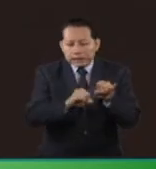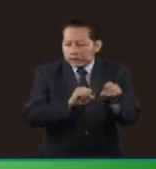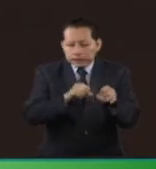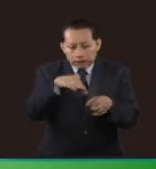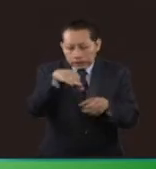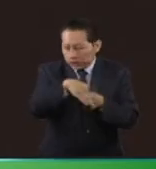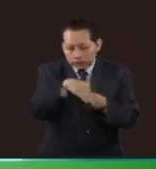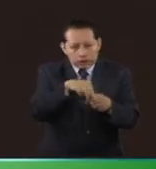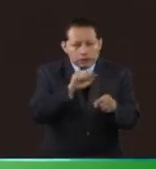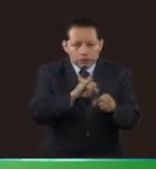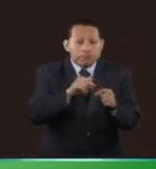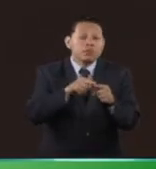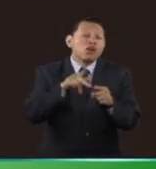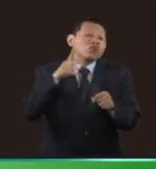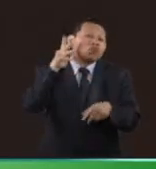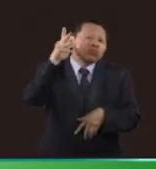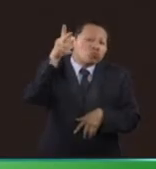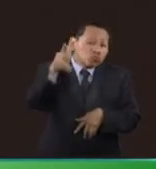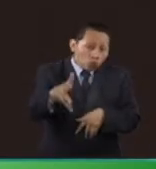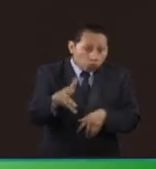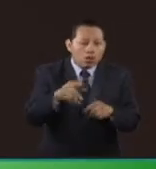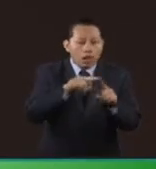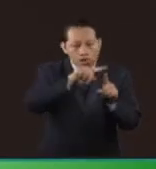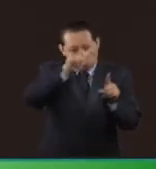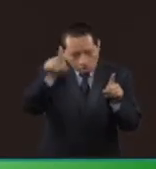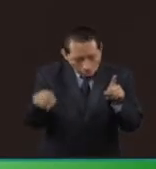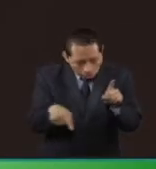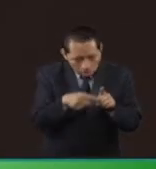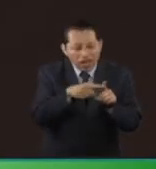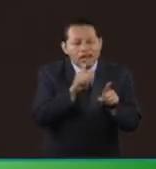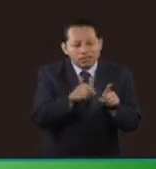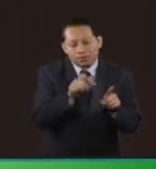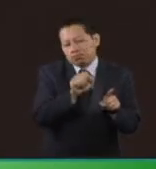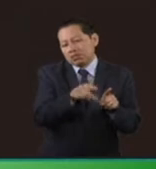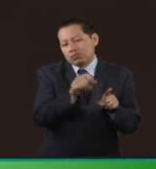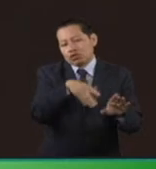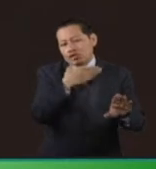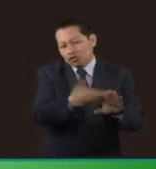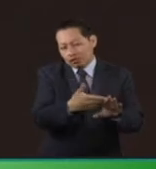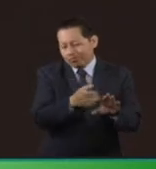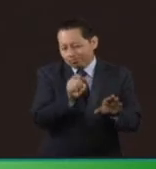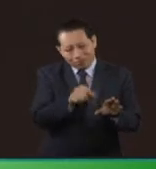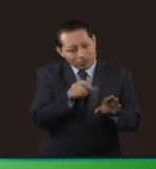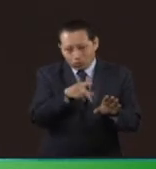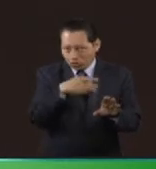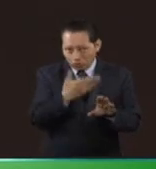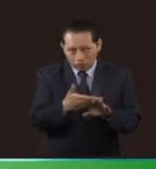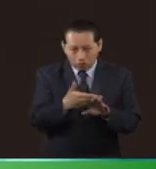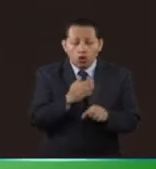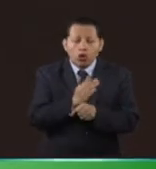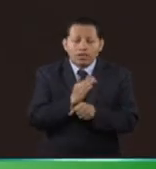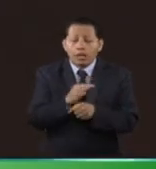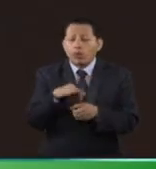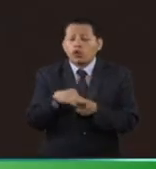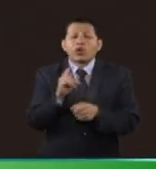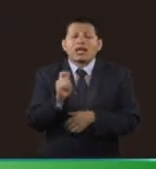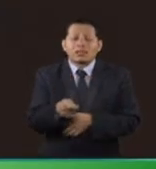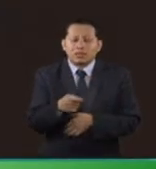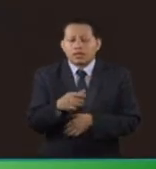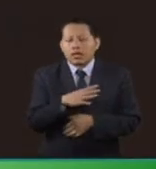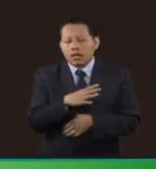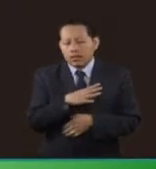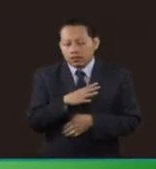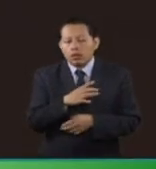día serán afectados por su propia reforma. Lo que hoy se está votando es sin duda la desaparición